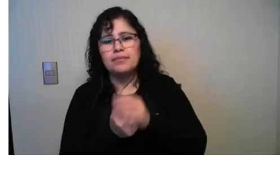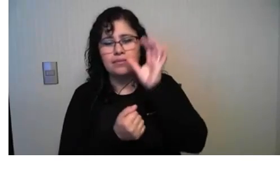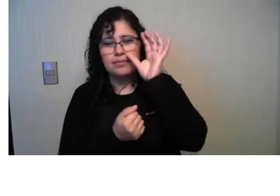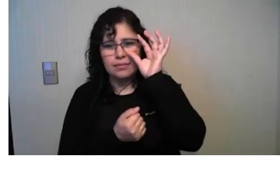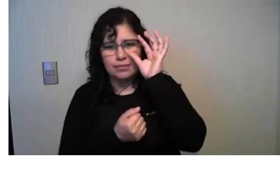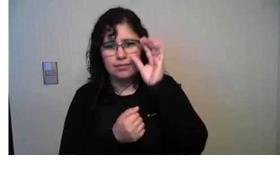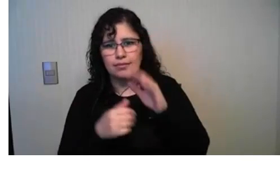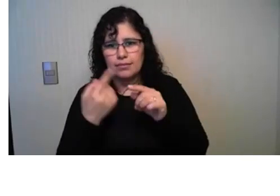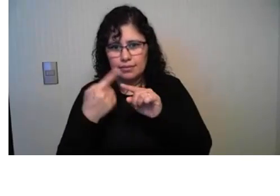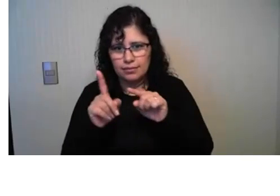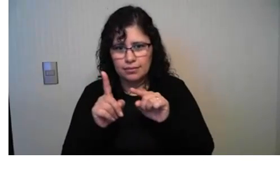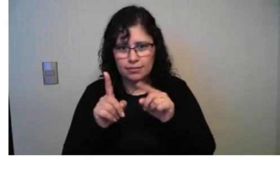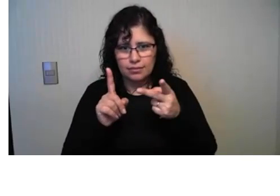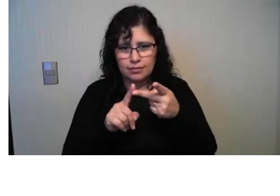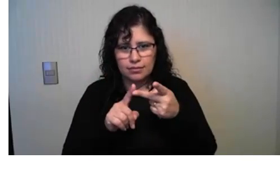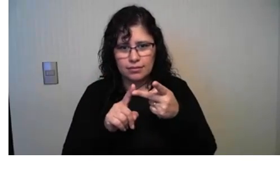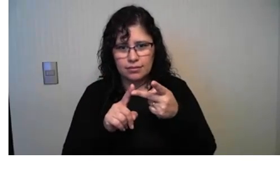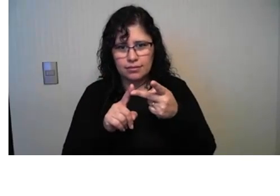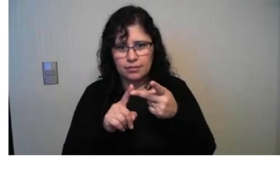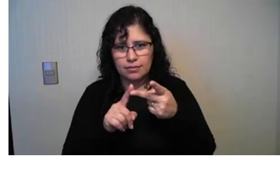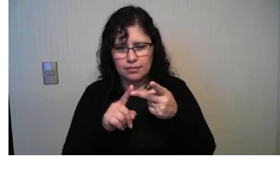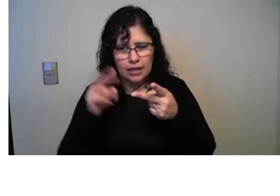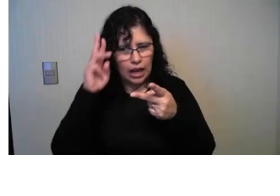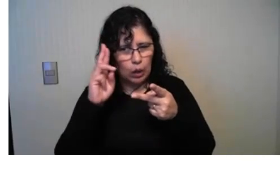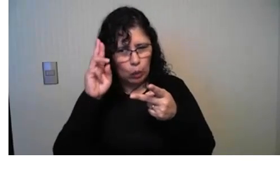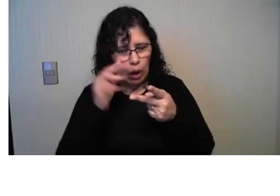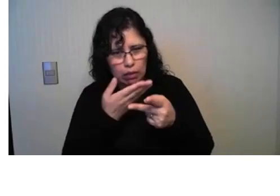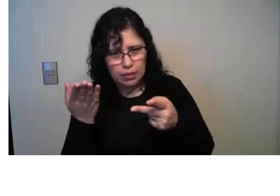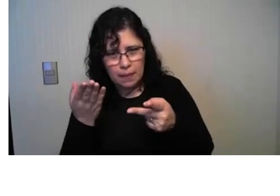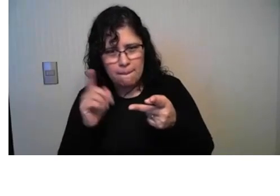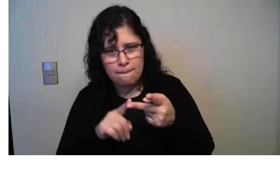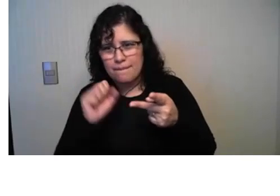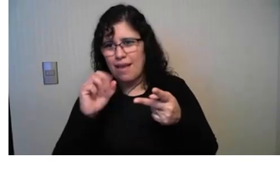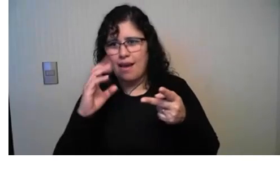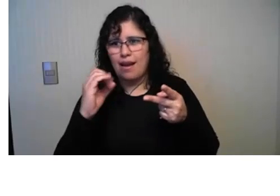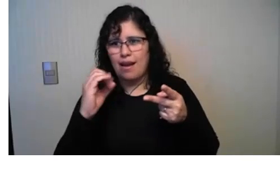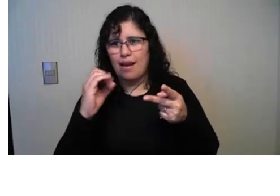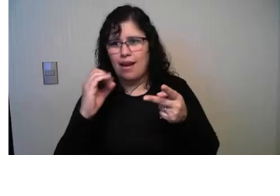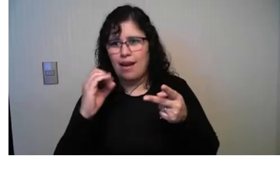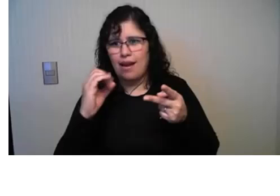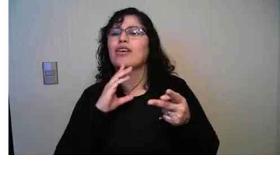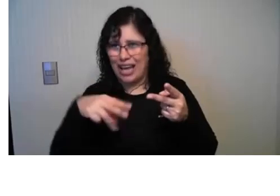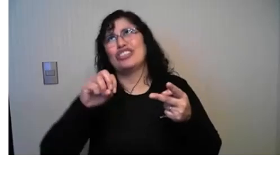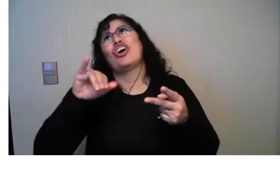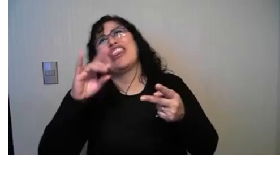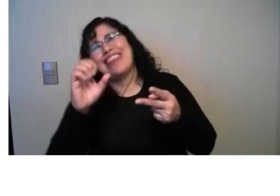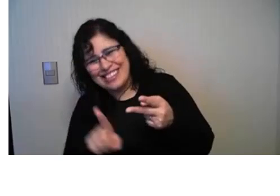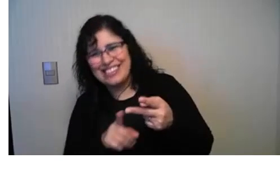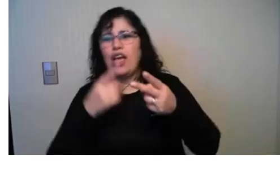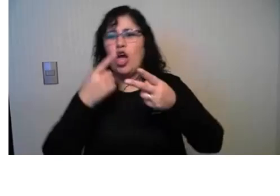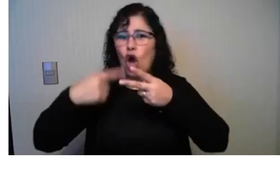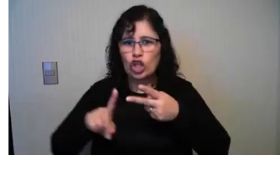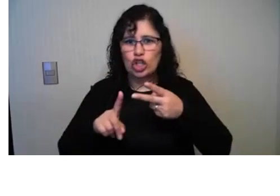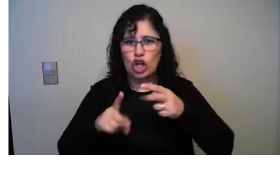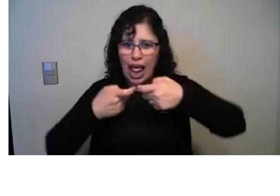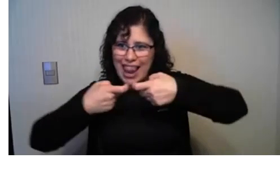otro sería, recuerden, aracnoides y algunos ligamentos que son parte de